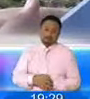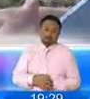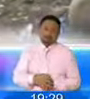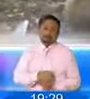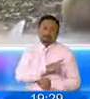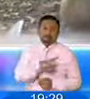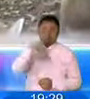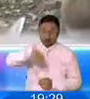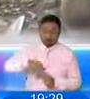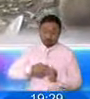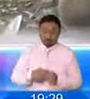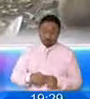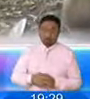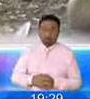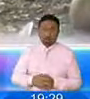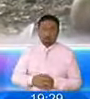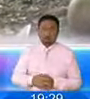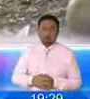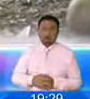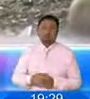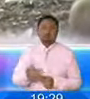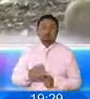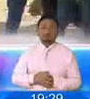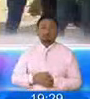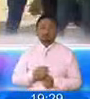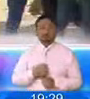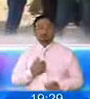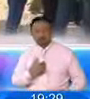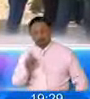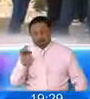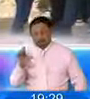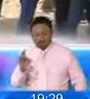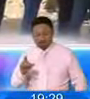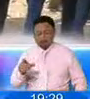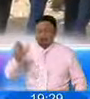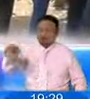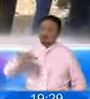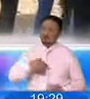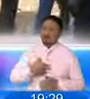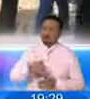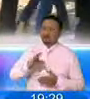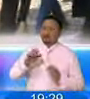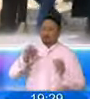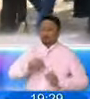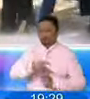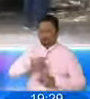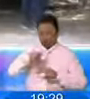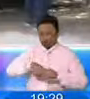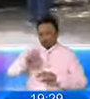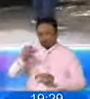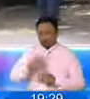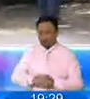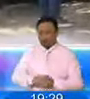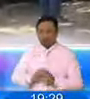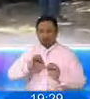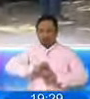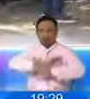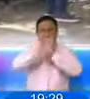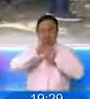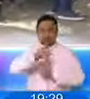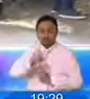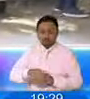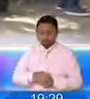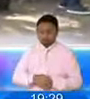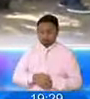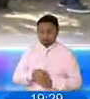quedarse aquí. Una dolencia hizo que no pudiera avanzar más y pidió al dueño que lo dejara descansar en el lugar. Al amanecer el propietario